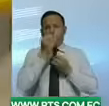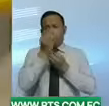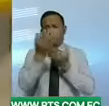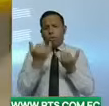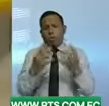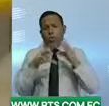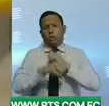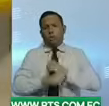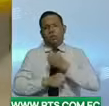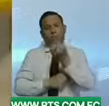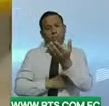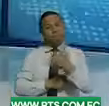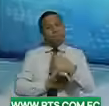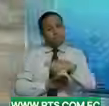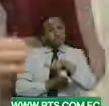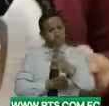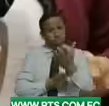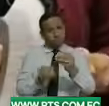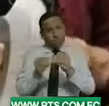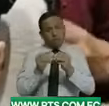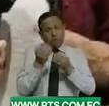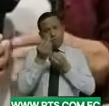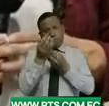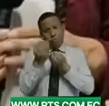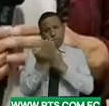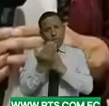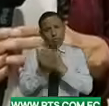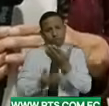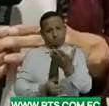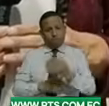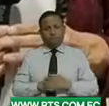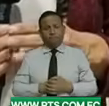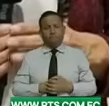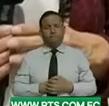de la noche y continuamos con más desde estudios. Buenas noches. Te agradecemos, Wendy, una buena noche. Y